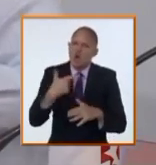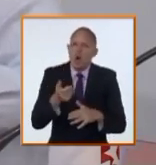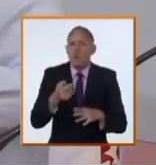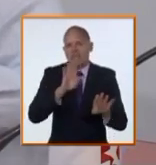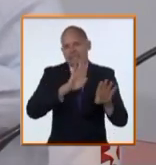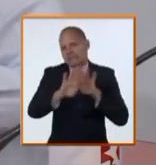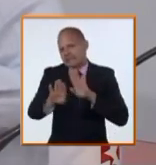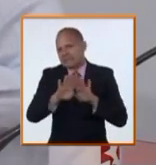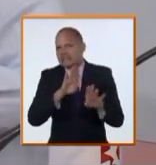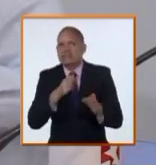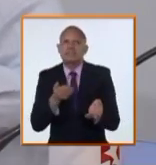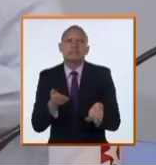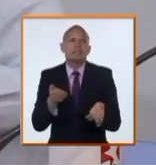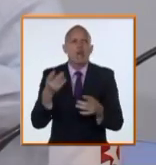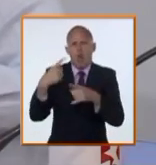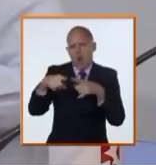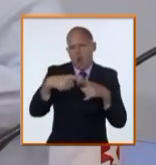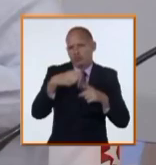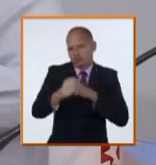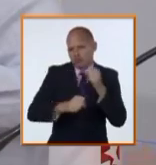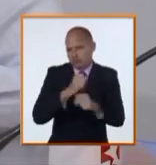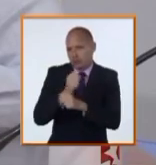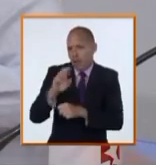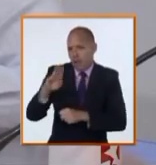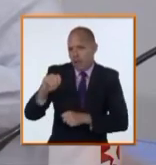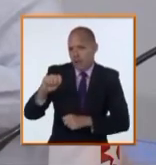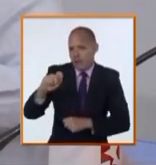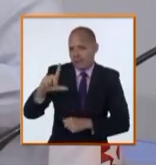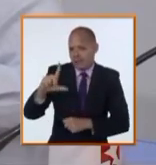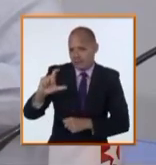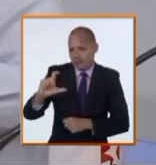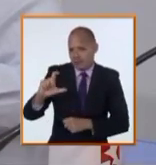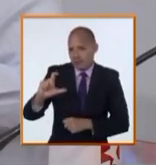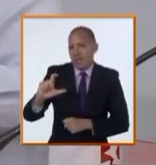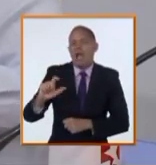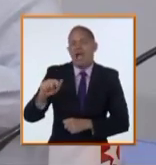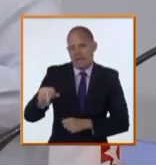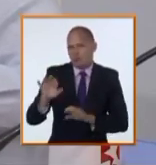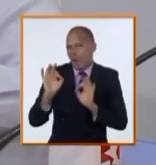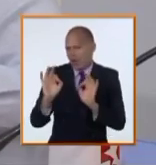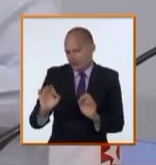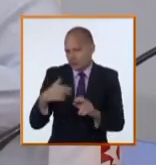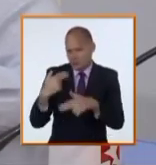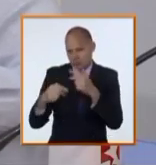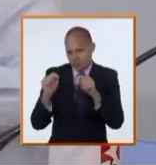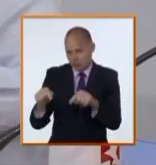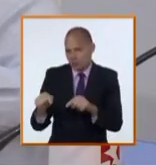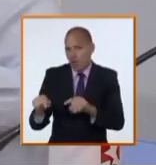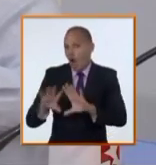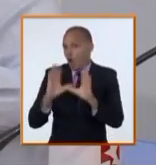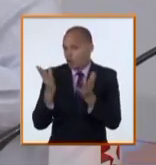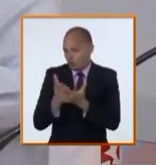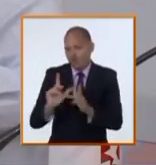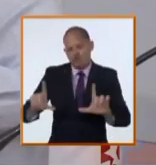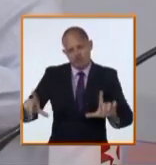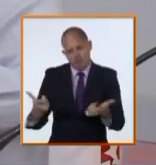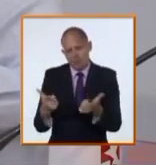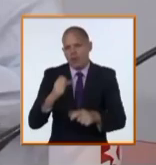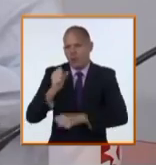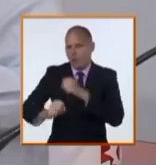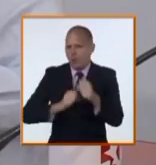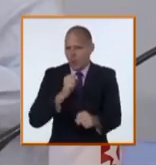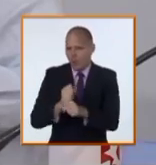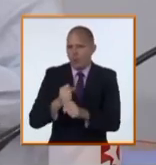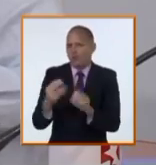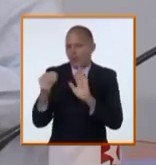de establecimientos realmente han se han acogido a esta práctica de realizar todas sus operaciones empleando los medios de pago